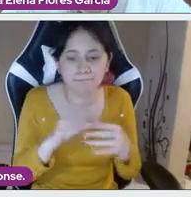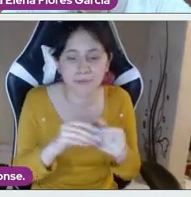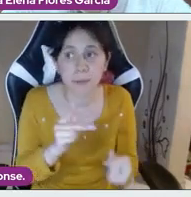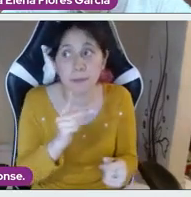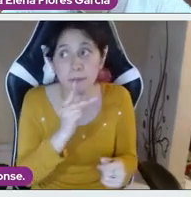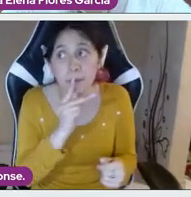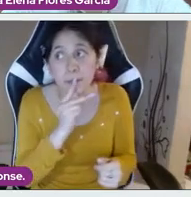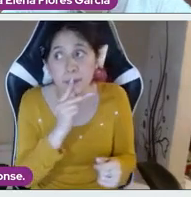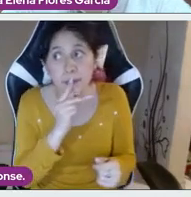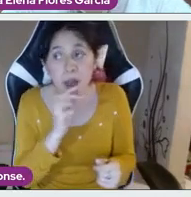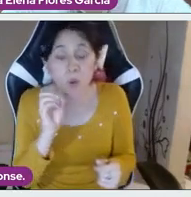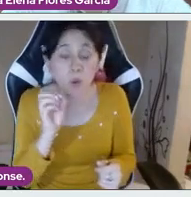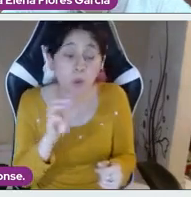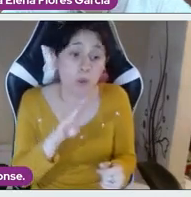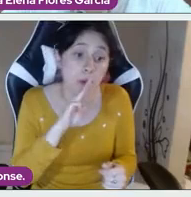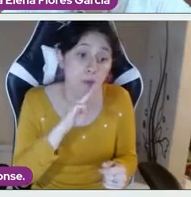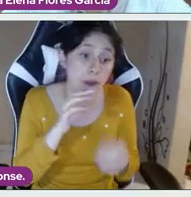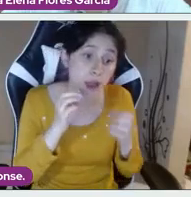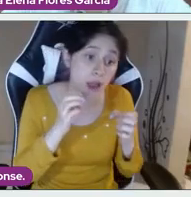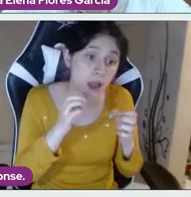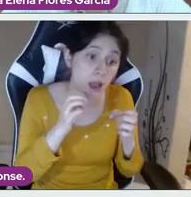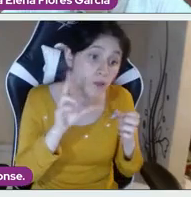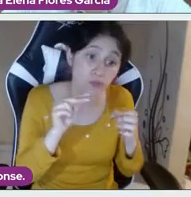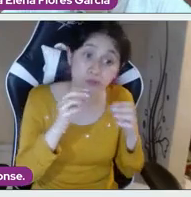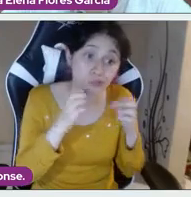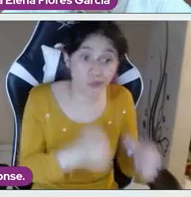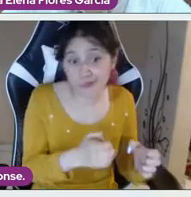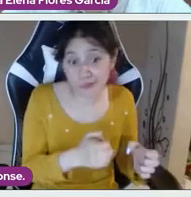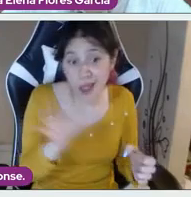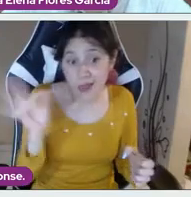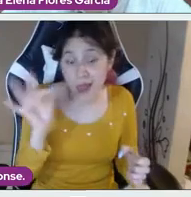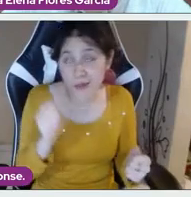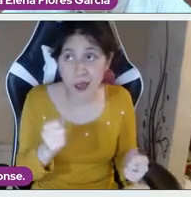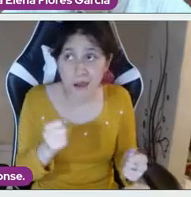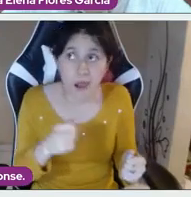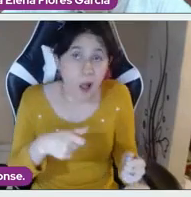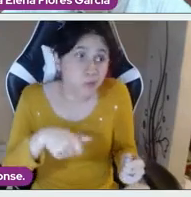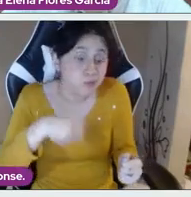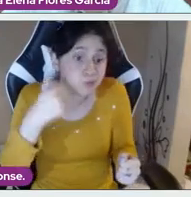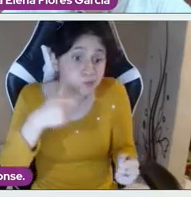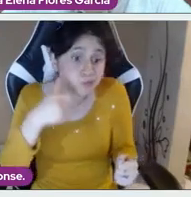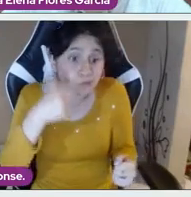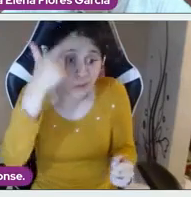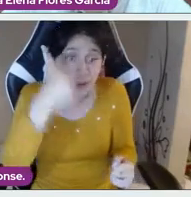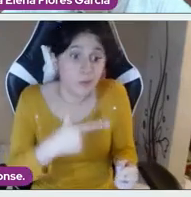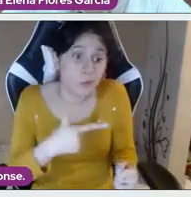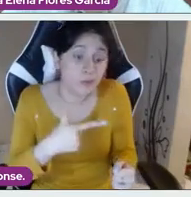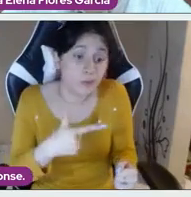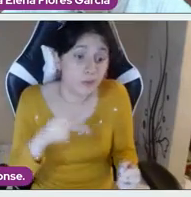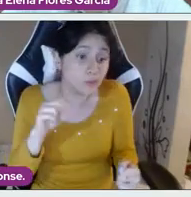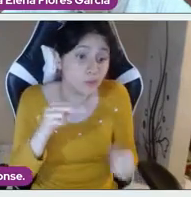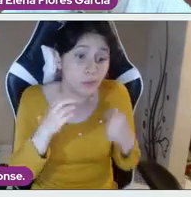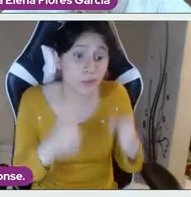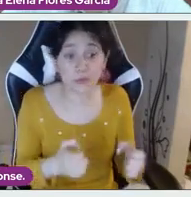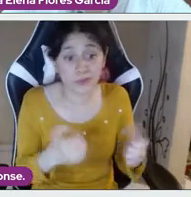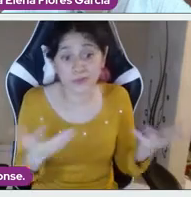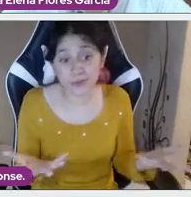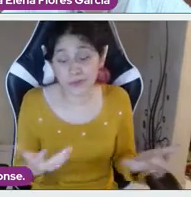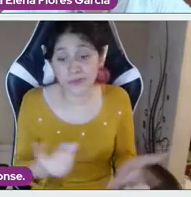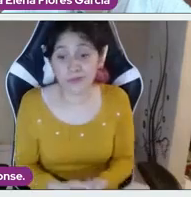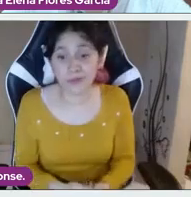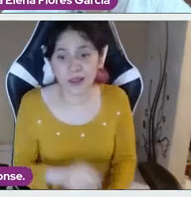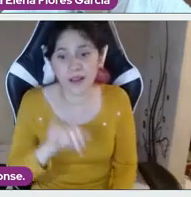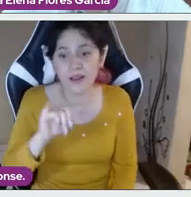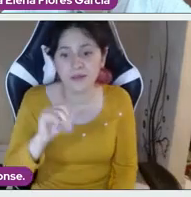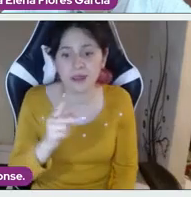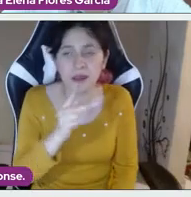pero estar ausentes, ¿no? Llegar el papá a las 11 de la noche, cenar, dormirse y al otro día irse a las 6 de la mañana. Entonces, sí hay un papá, o